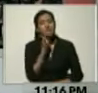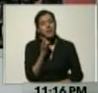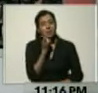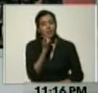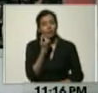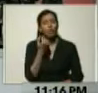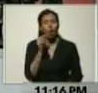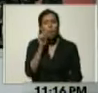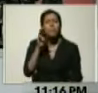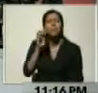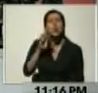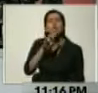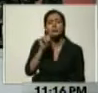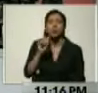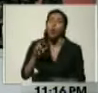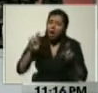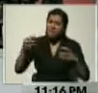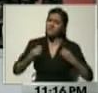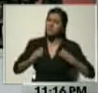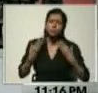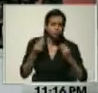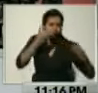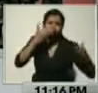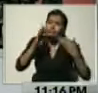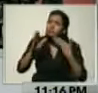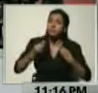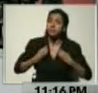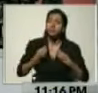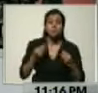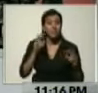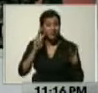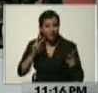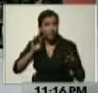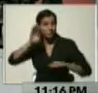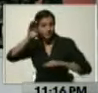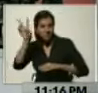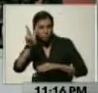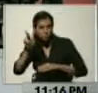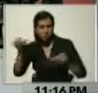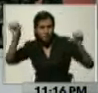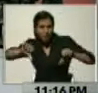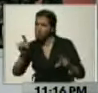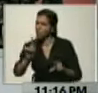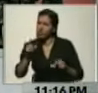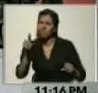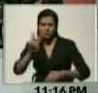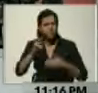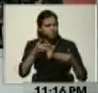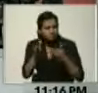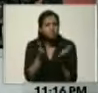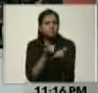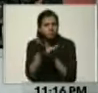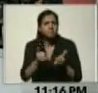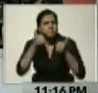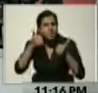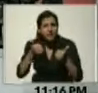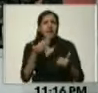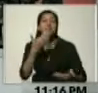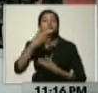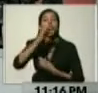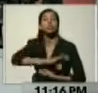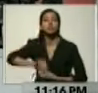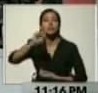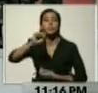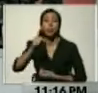mucho, que viva bastante para que vea que este país no se va a hundir y que este país va a salir adelante en socialismo. No le deseamos mal aquí